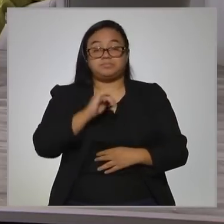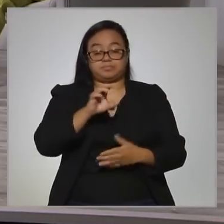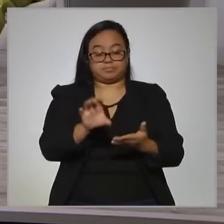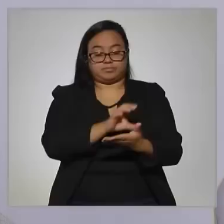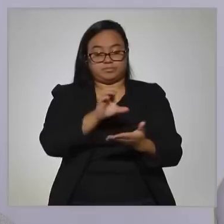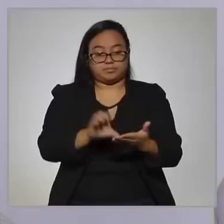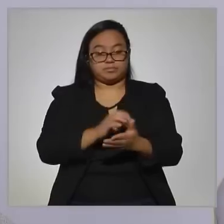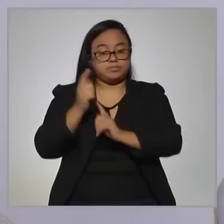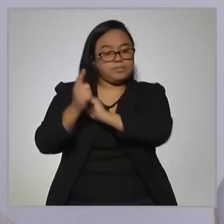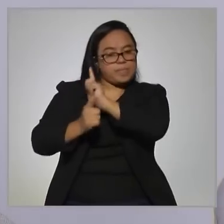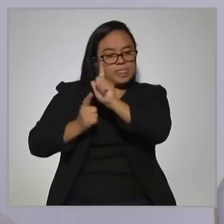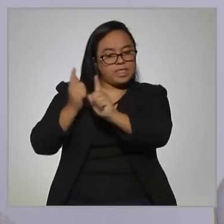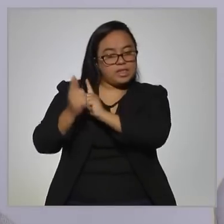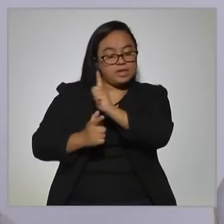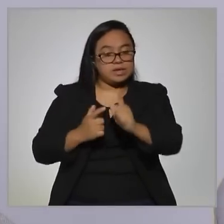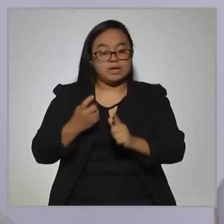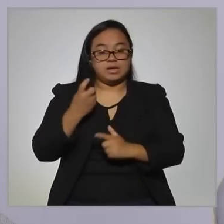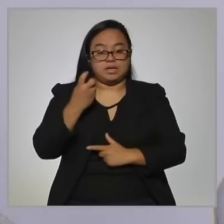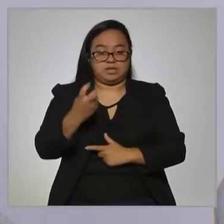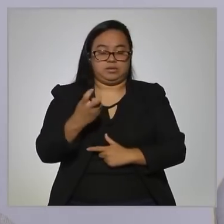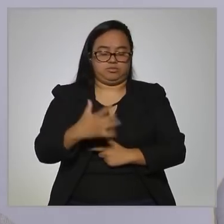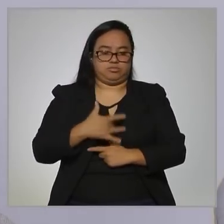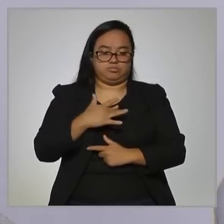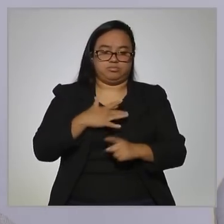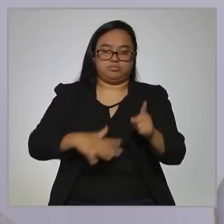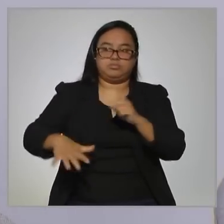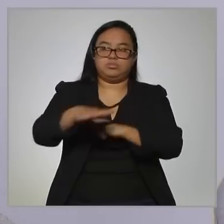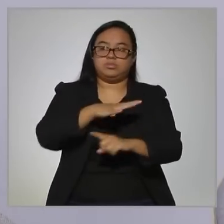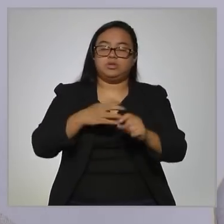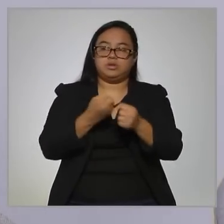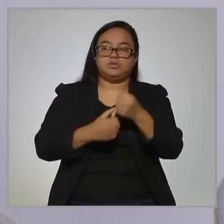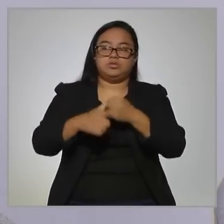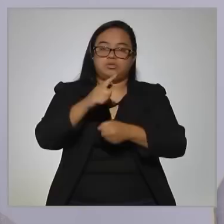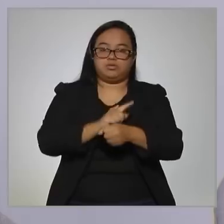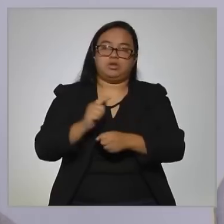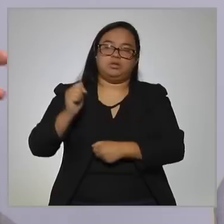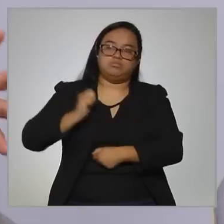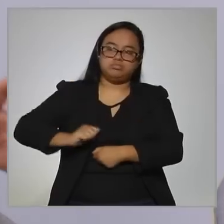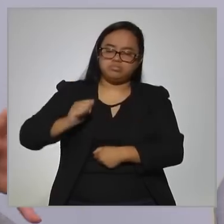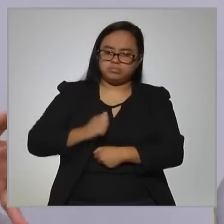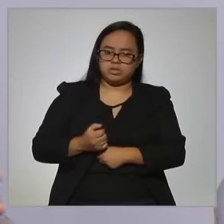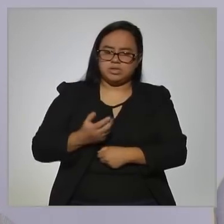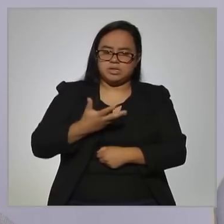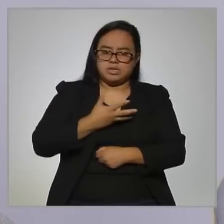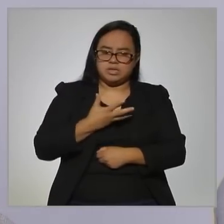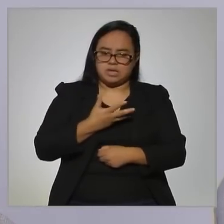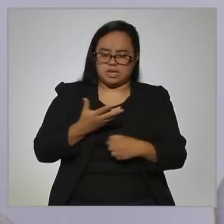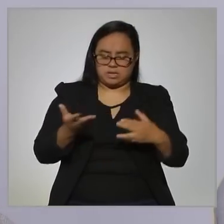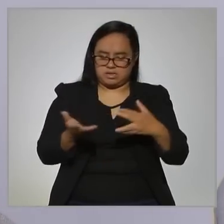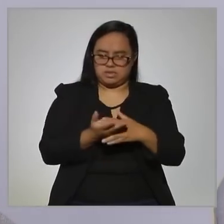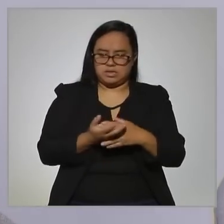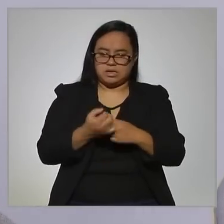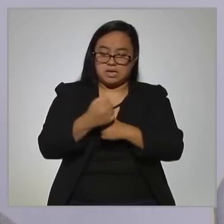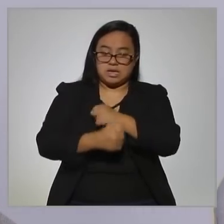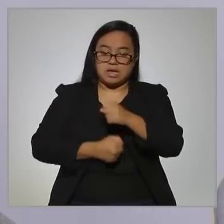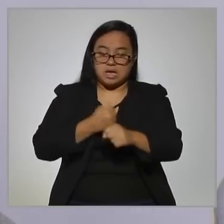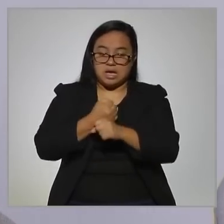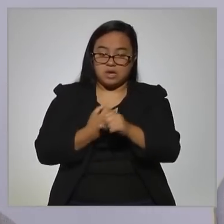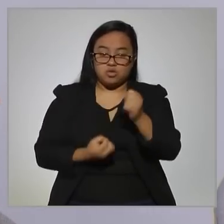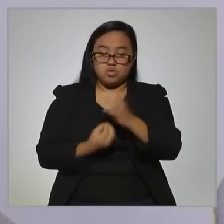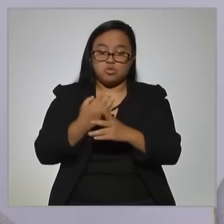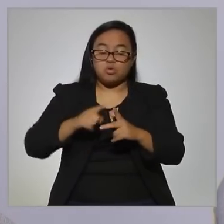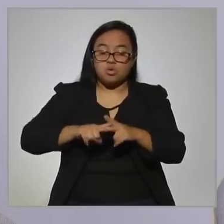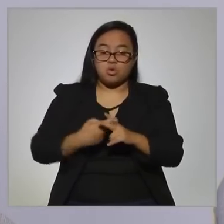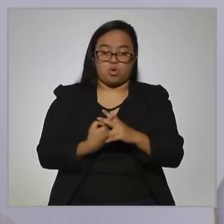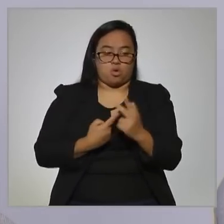calendario gregoriano, que impacta justamente en las sociedades contemporáneas y que nos marca esta división de que el año nuevo comienza